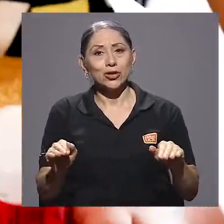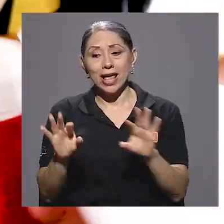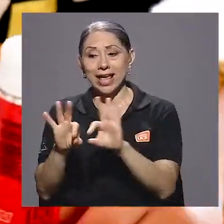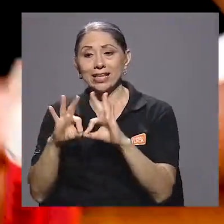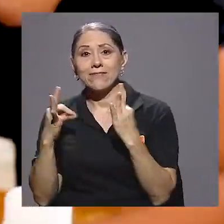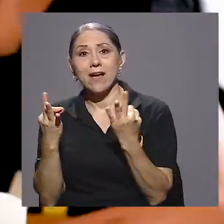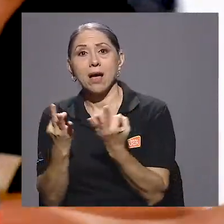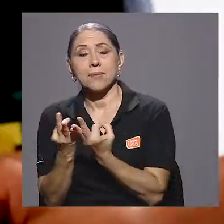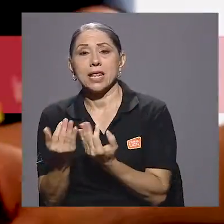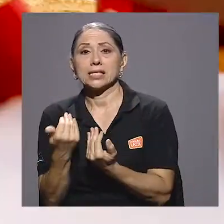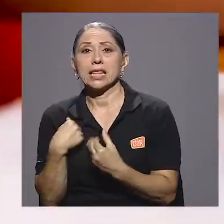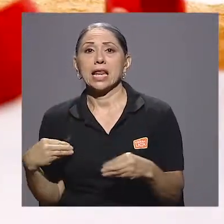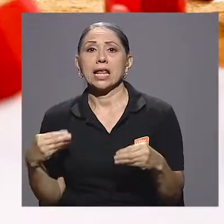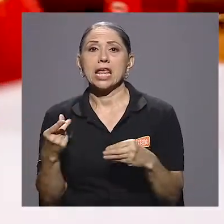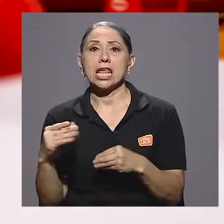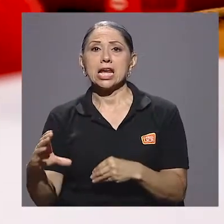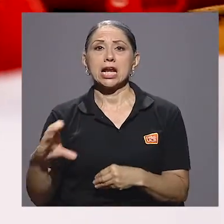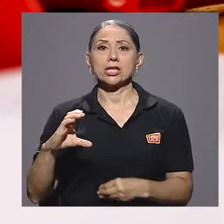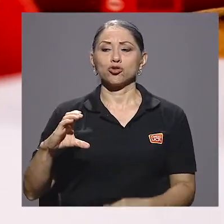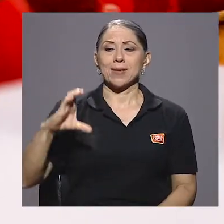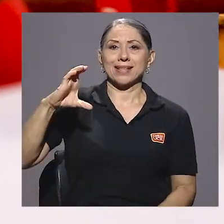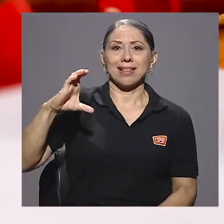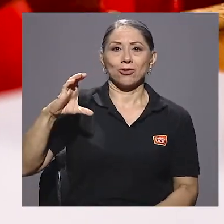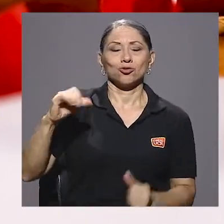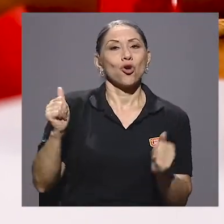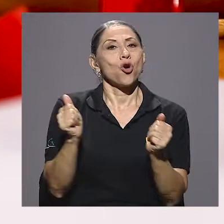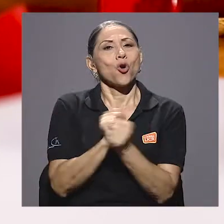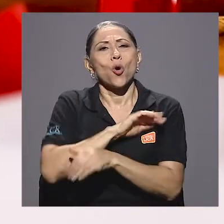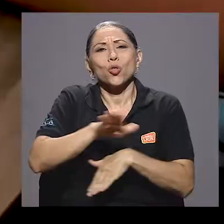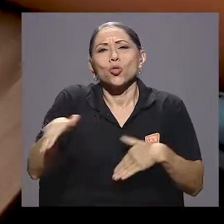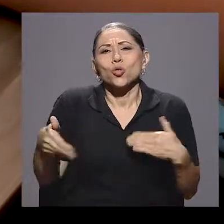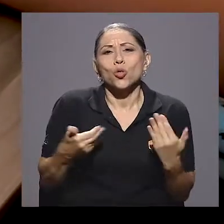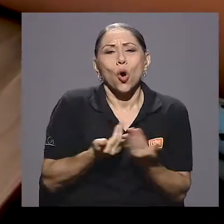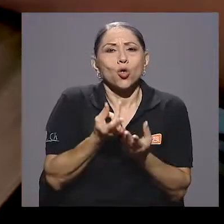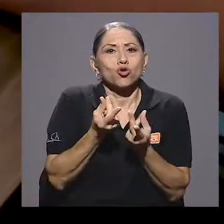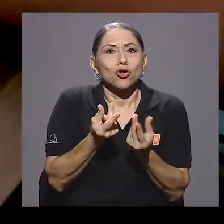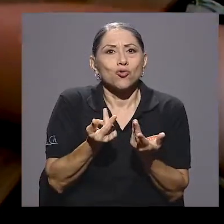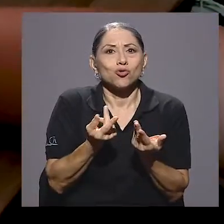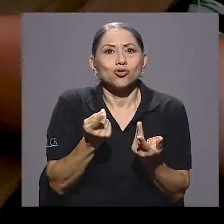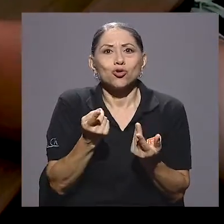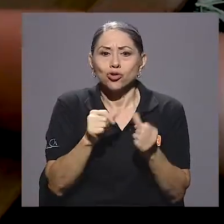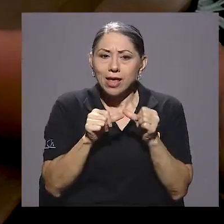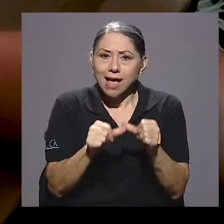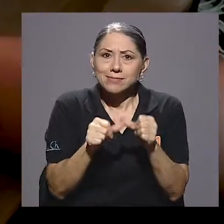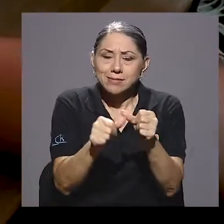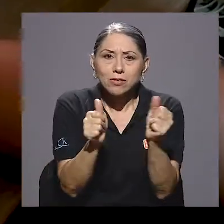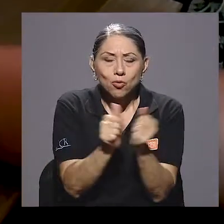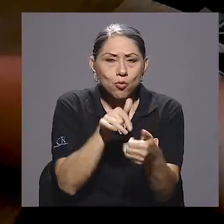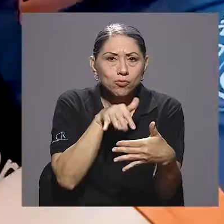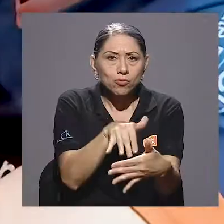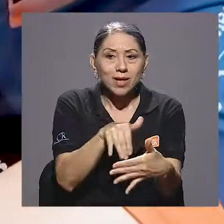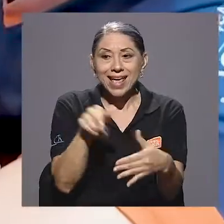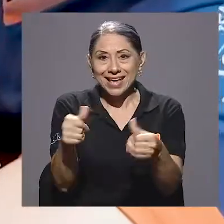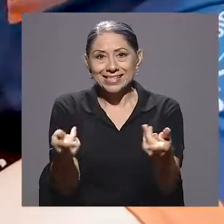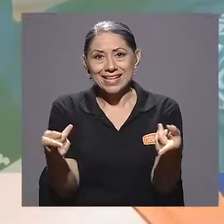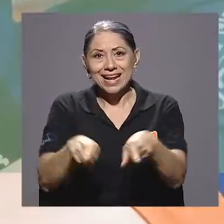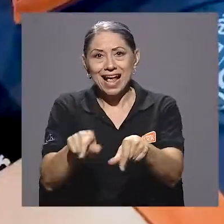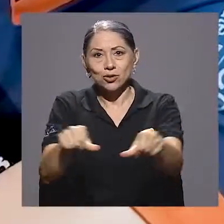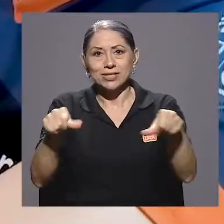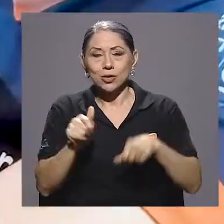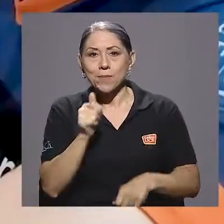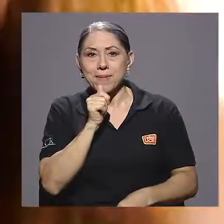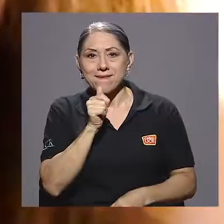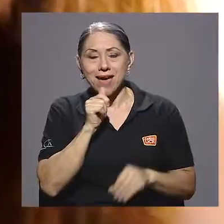en los quintiles más altos de ingresos, con todos los recursos, que no han perdido clases. Es el caso del sector privado, de la